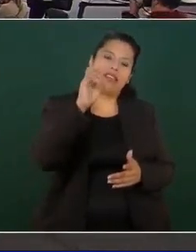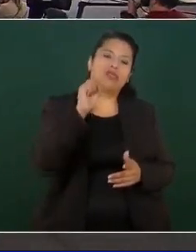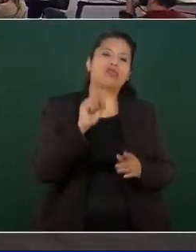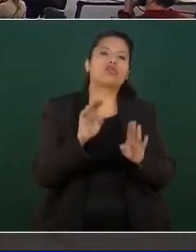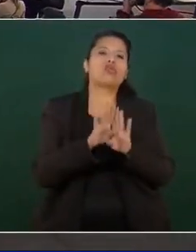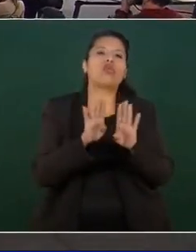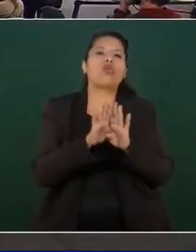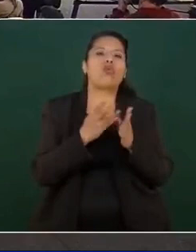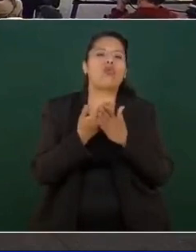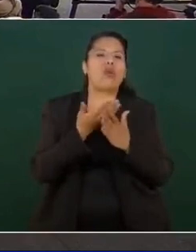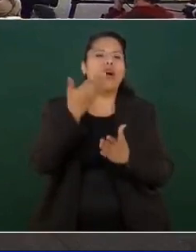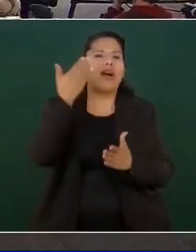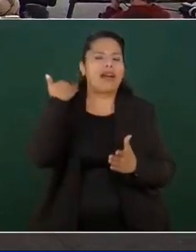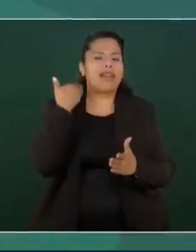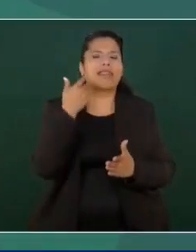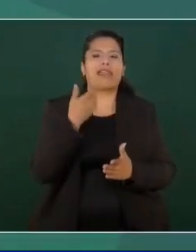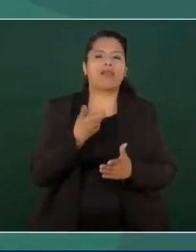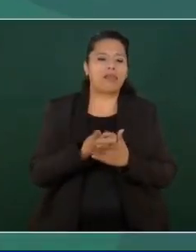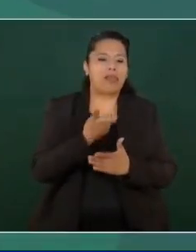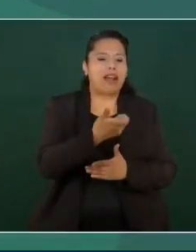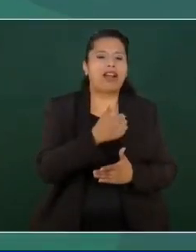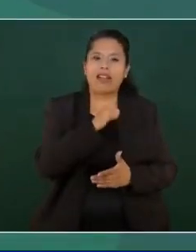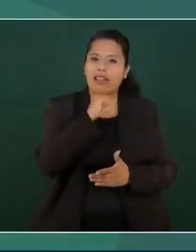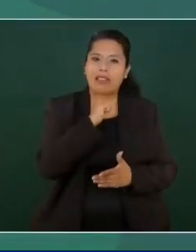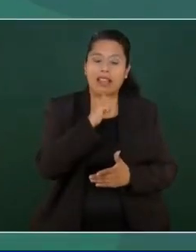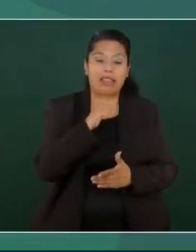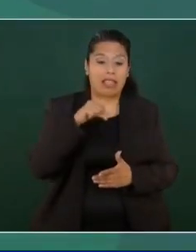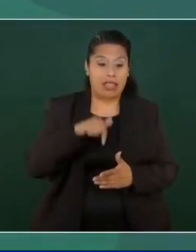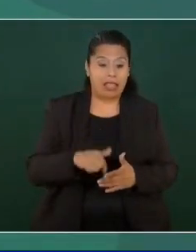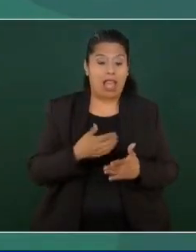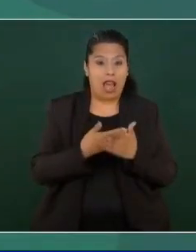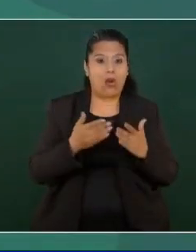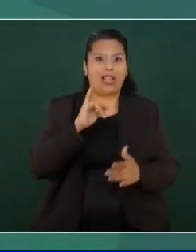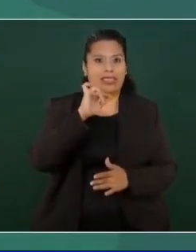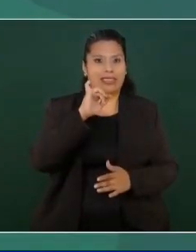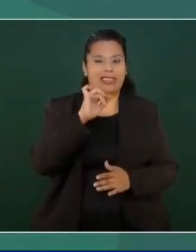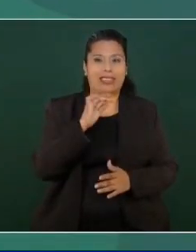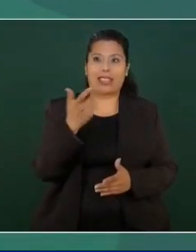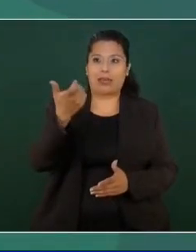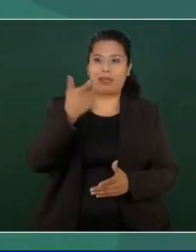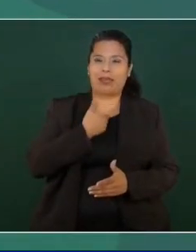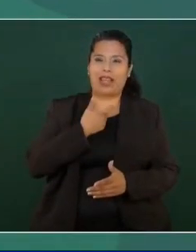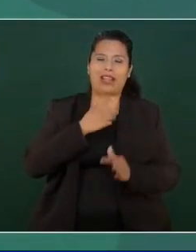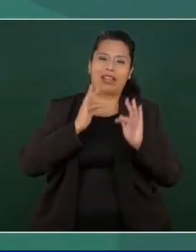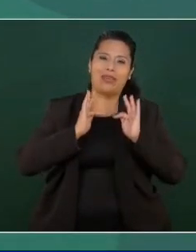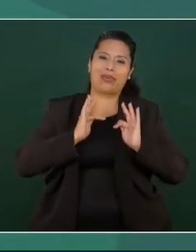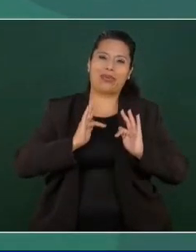cómo era el reparto de utilidades antes y cómo es ahora.